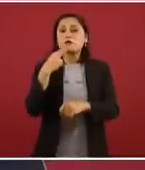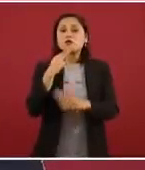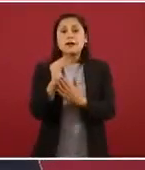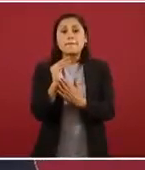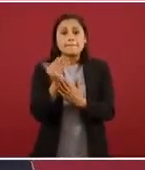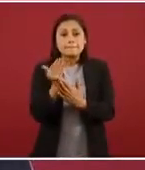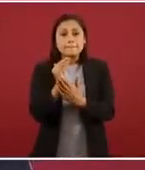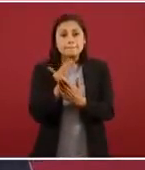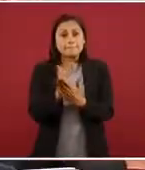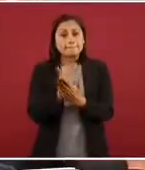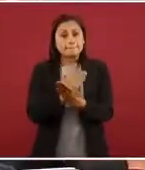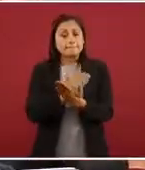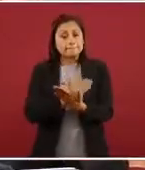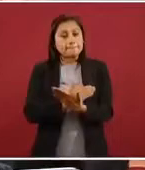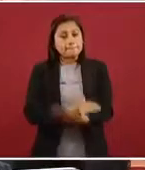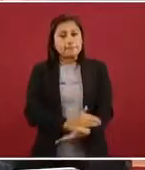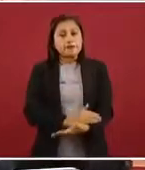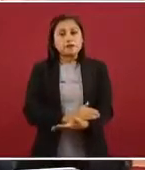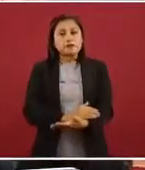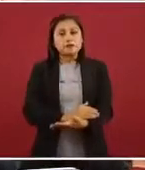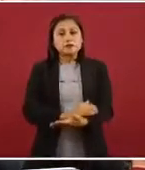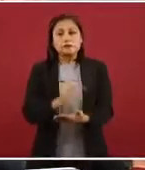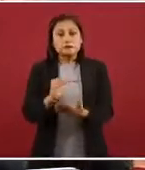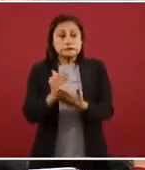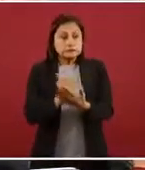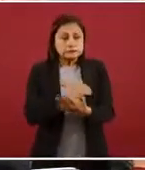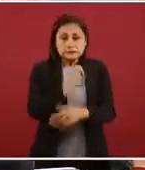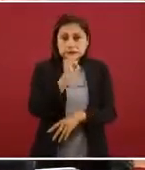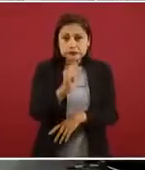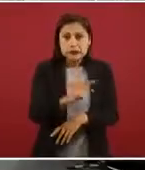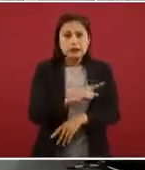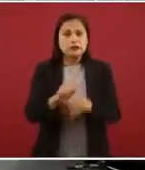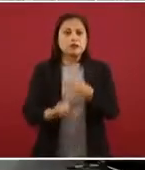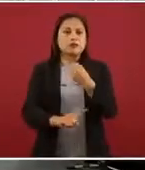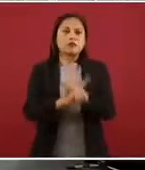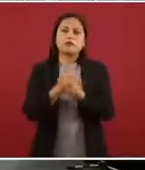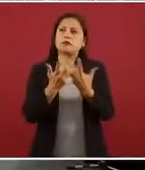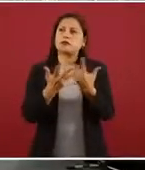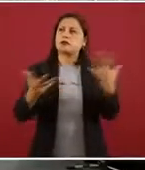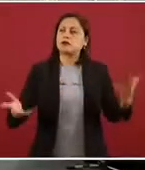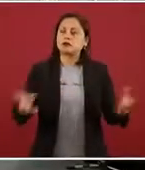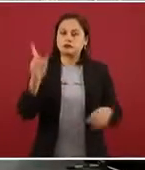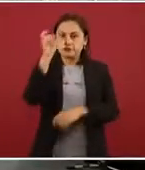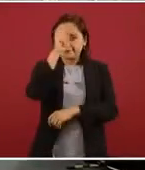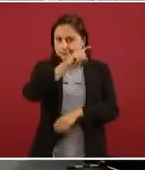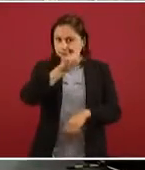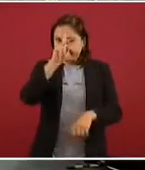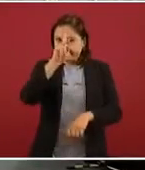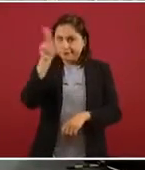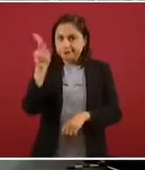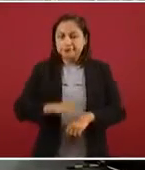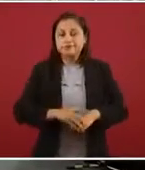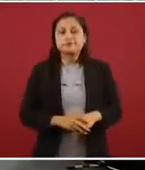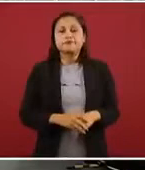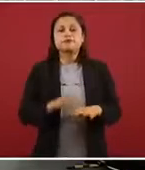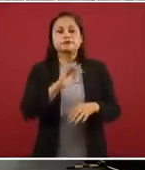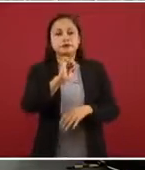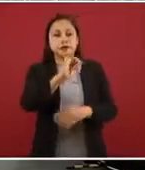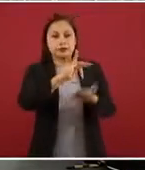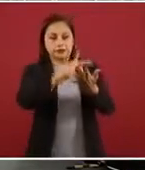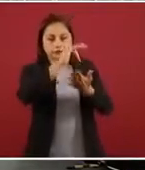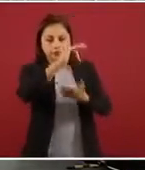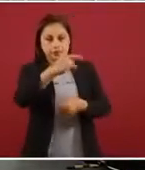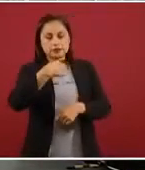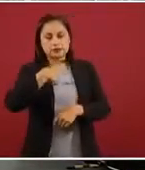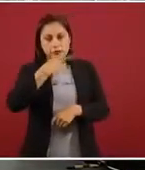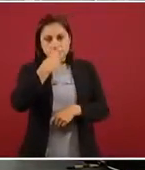no va a ser fácil. Sí. Atender el problema. Gracias, presidente. Y precisamente, como le dije al principio, sabemos